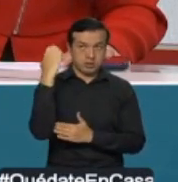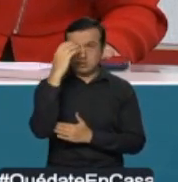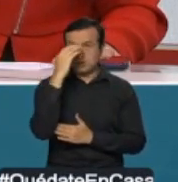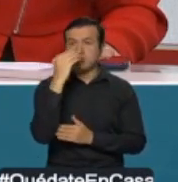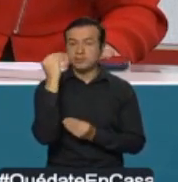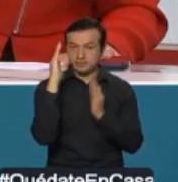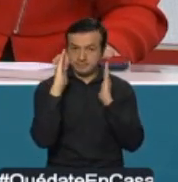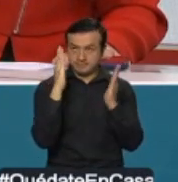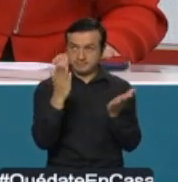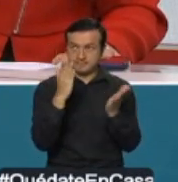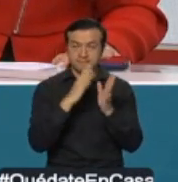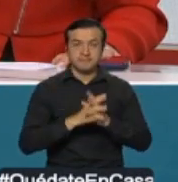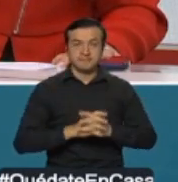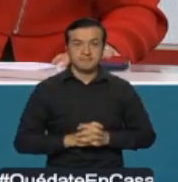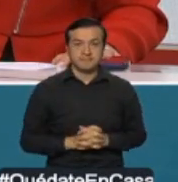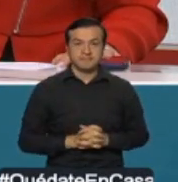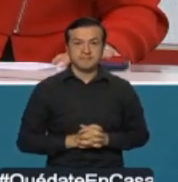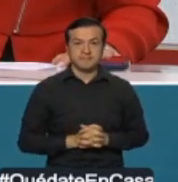escuchamos.